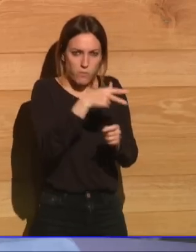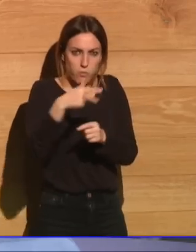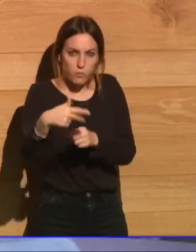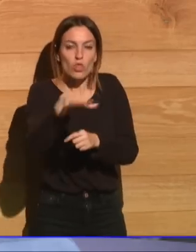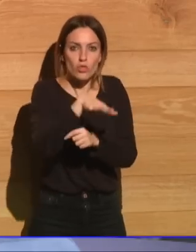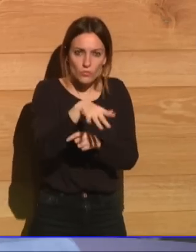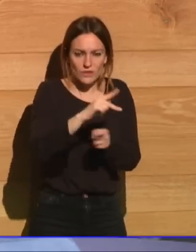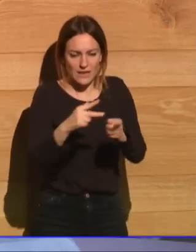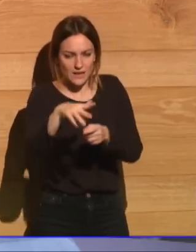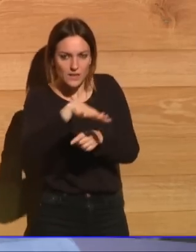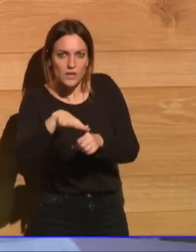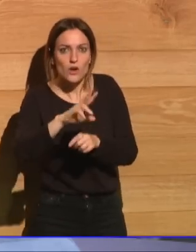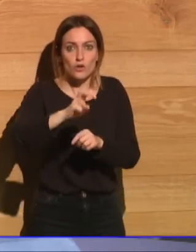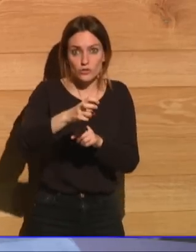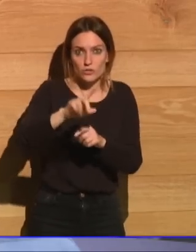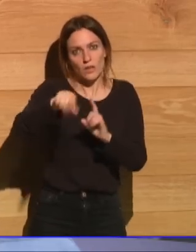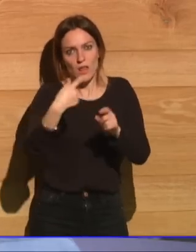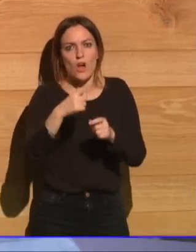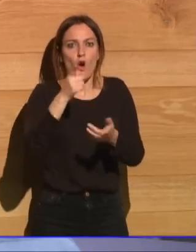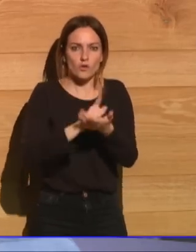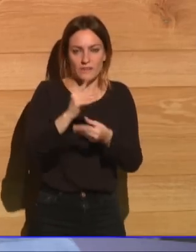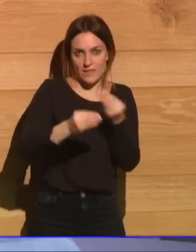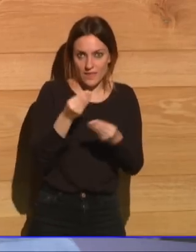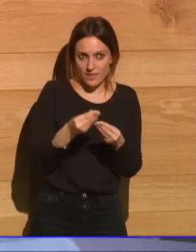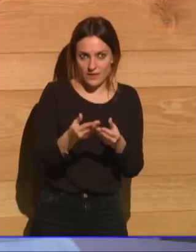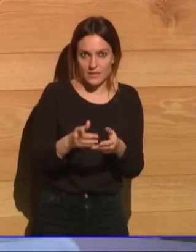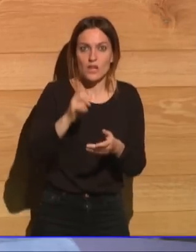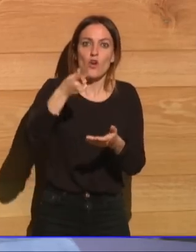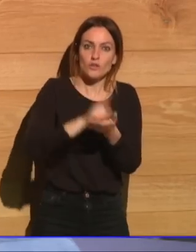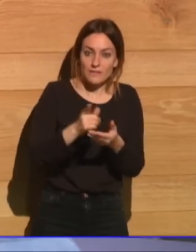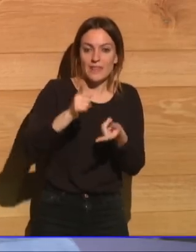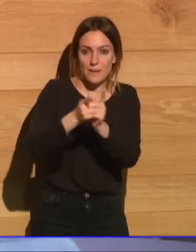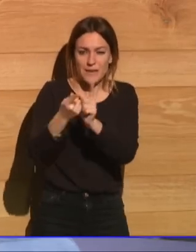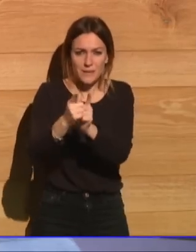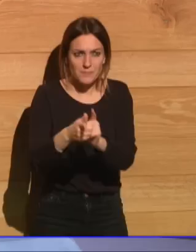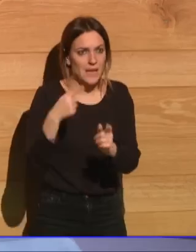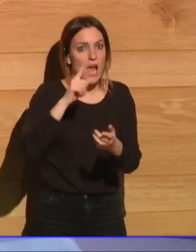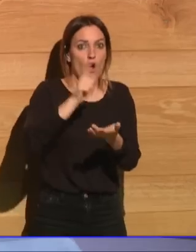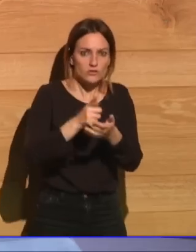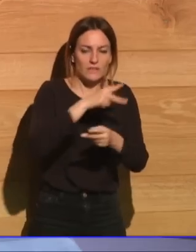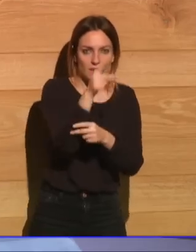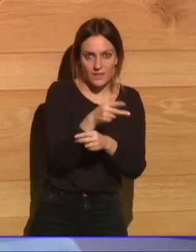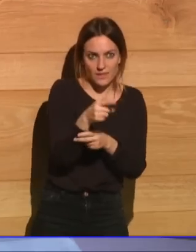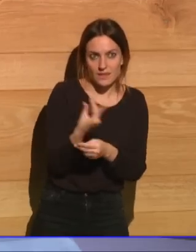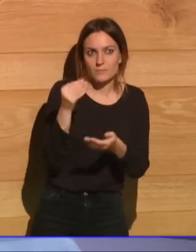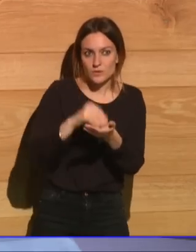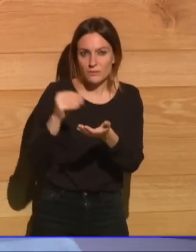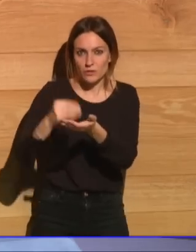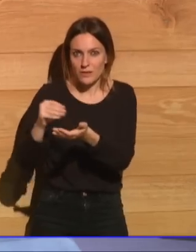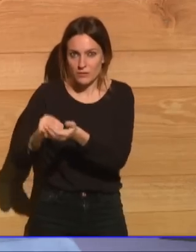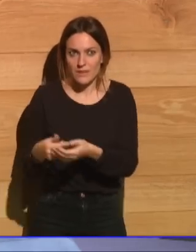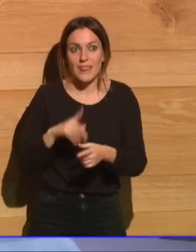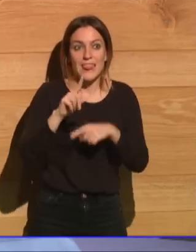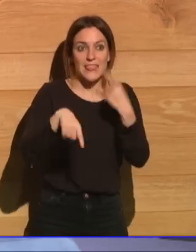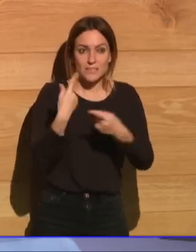dices otra vez. Y luego repartes de forma distinta esas 4 cámaras y dices otra vez. Y luego te vas a hacer los pick-ups, es decir,